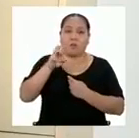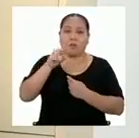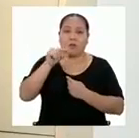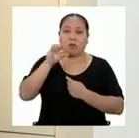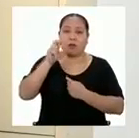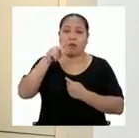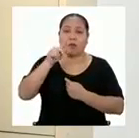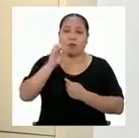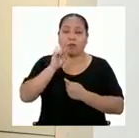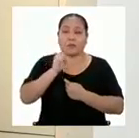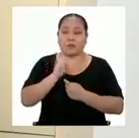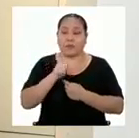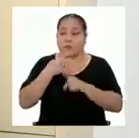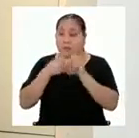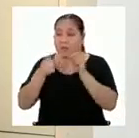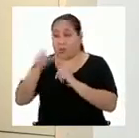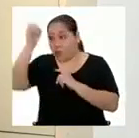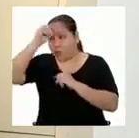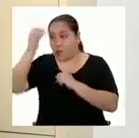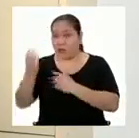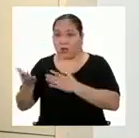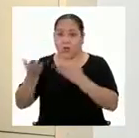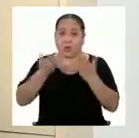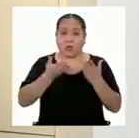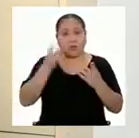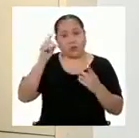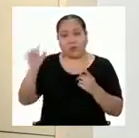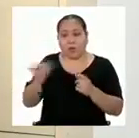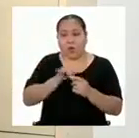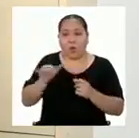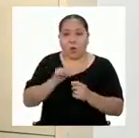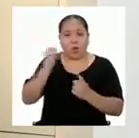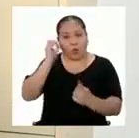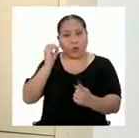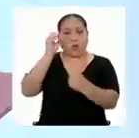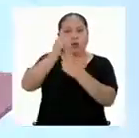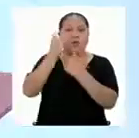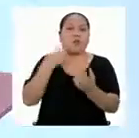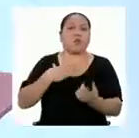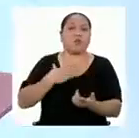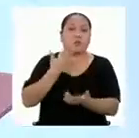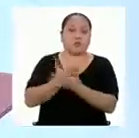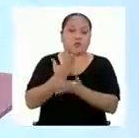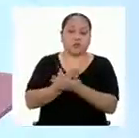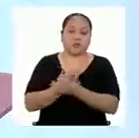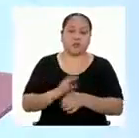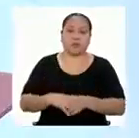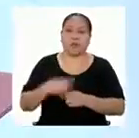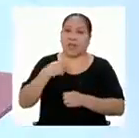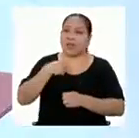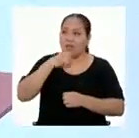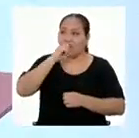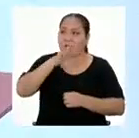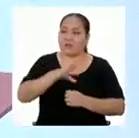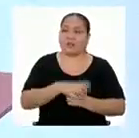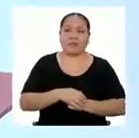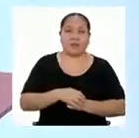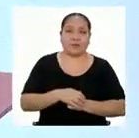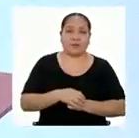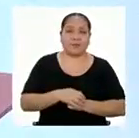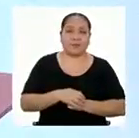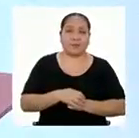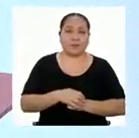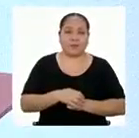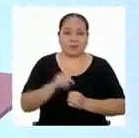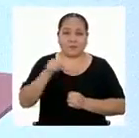los distintos argumentos deben llegar al mismo objetivo que se pretende demostrar. Eso mismo iba a decir. Y